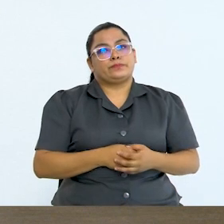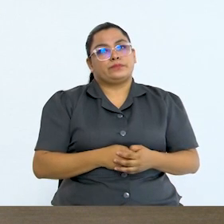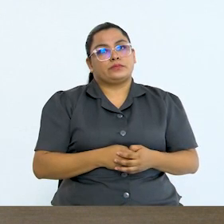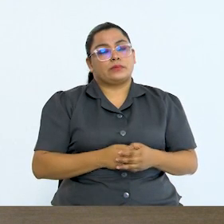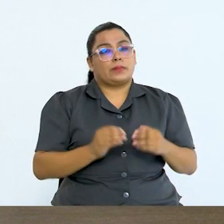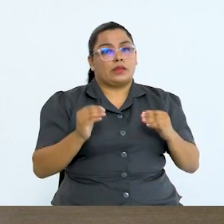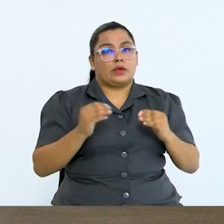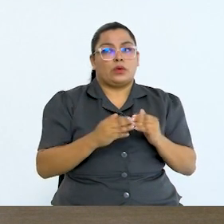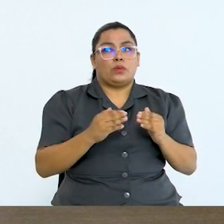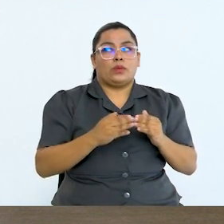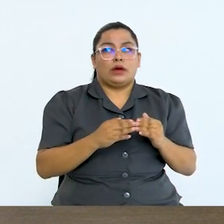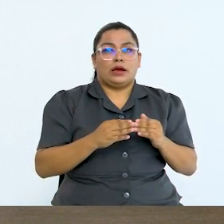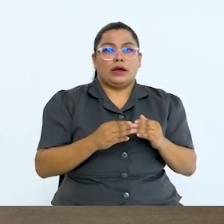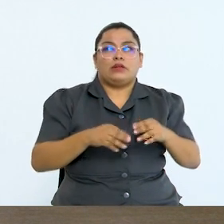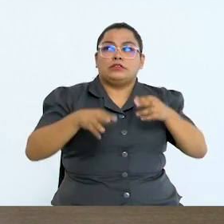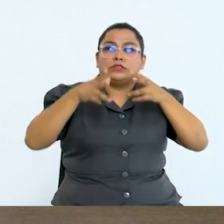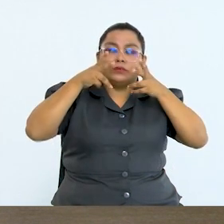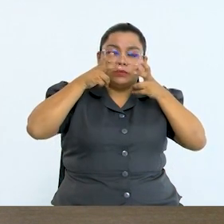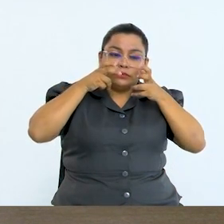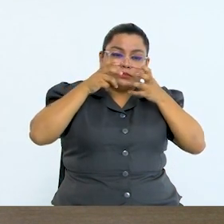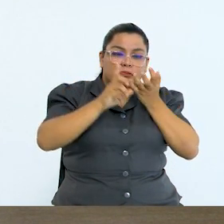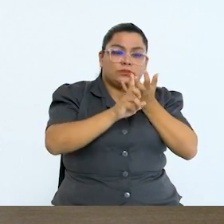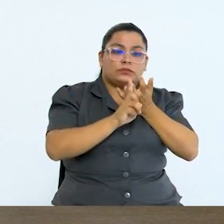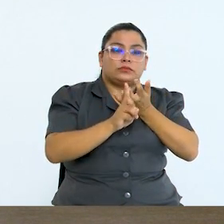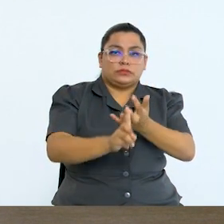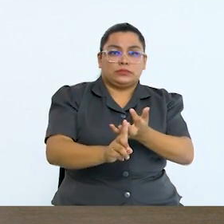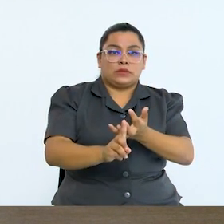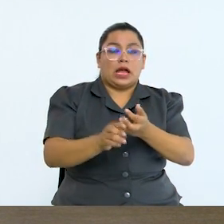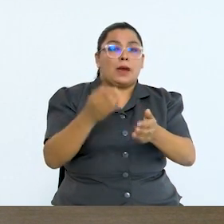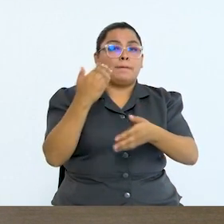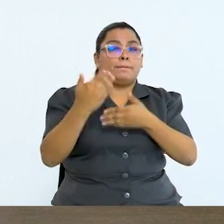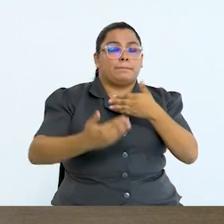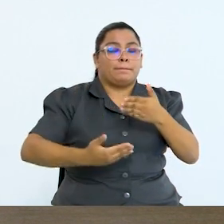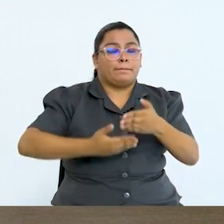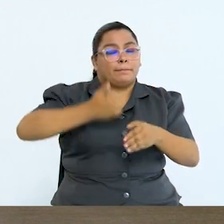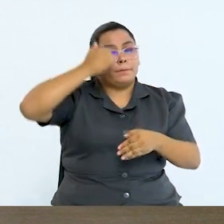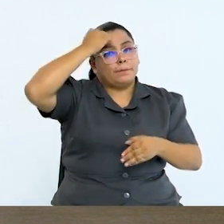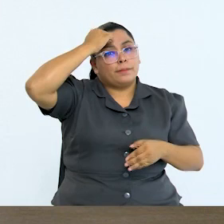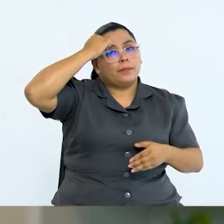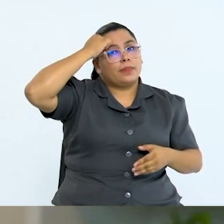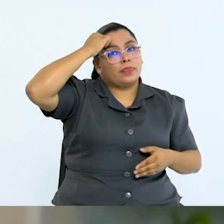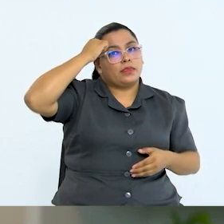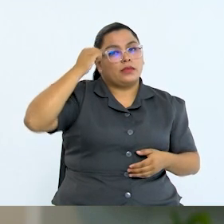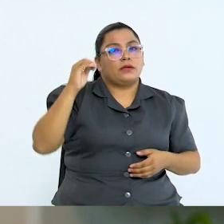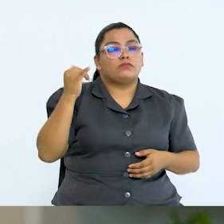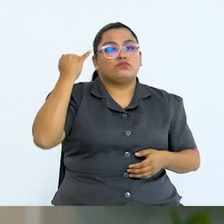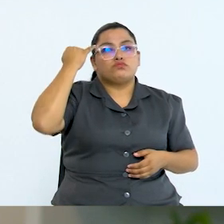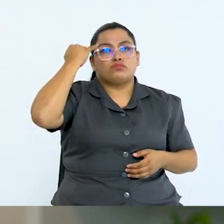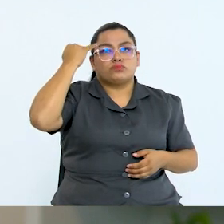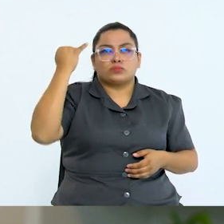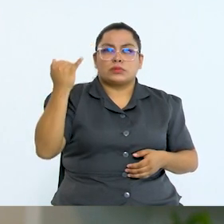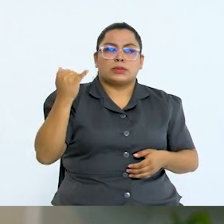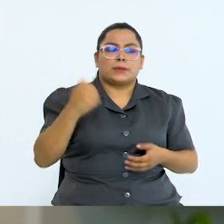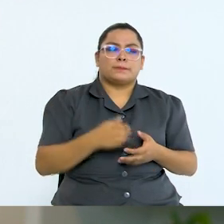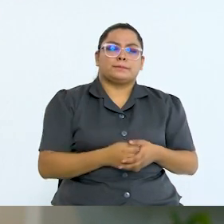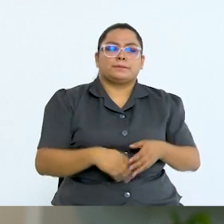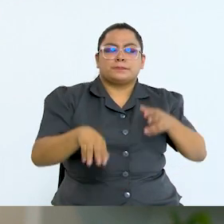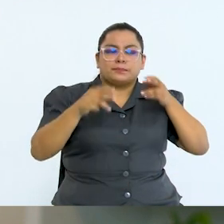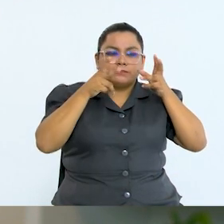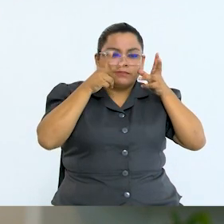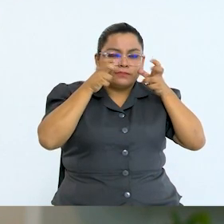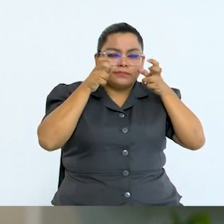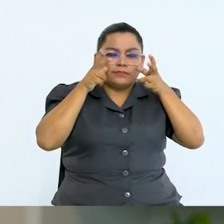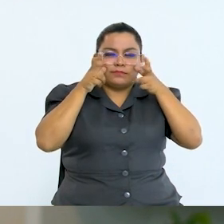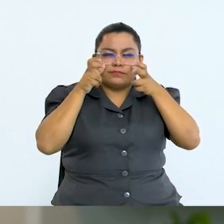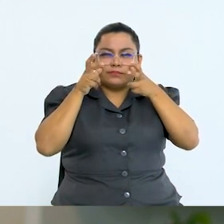Además, cuando observa y orienta el proceso de aprendizaje. La idea es observar al